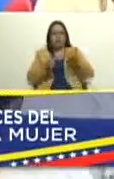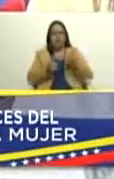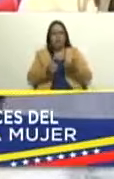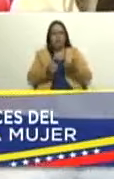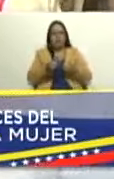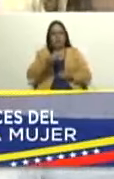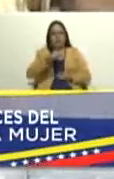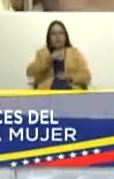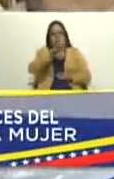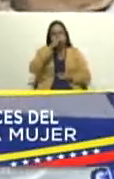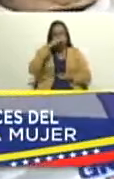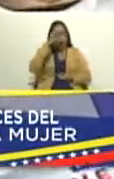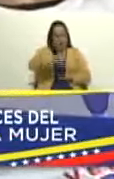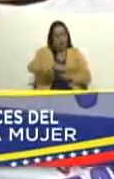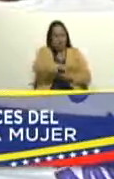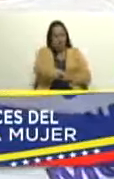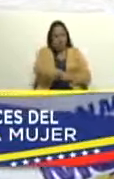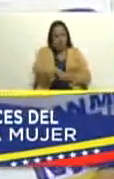niñita, hasta